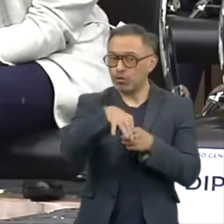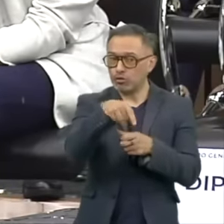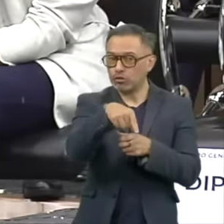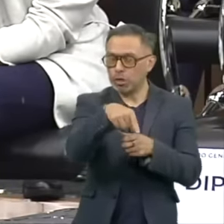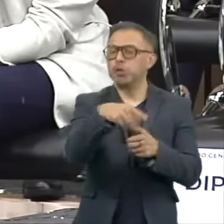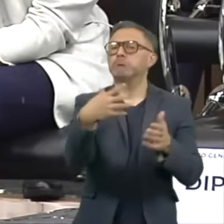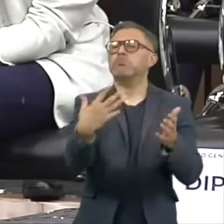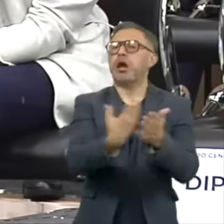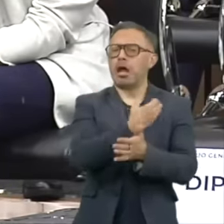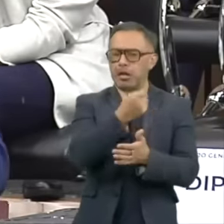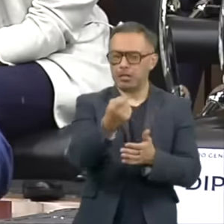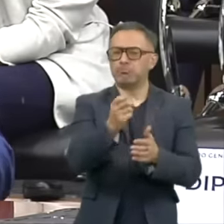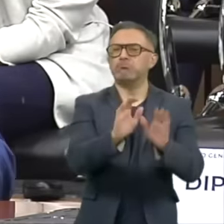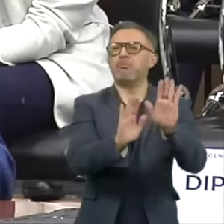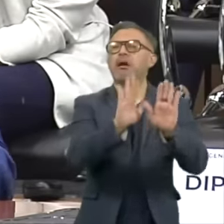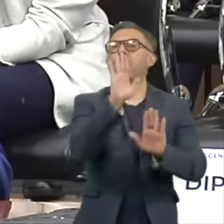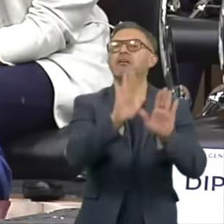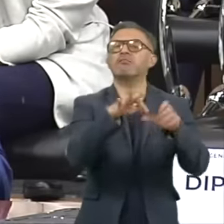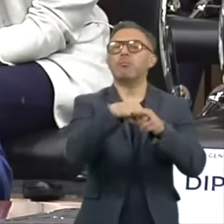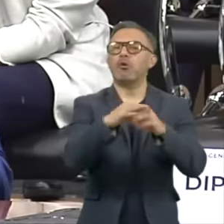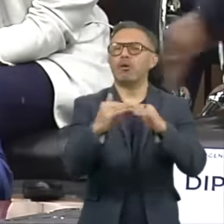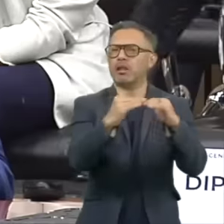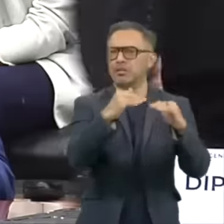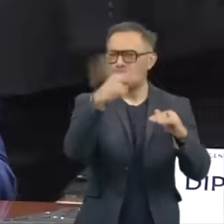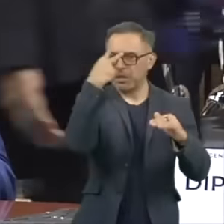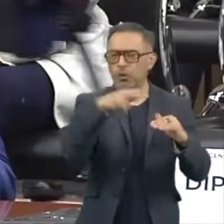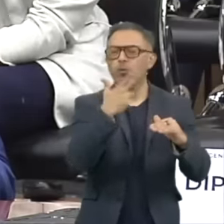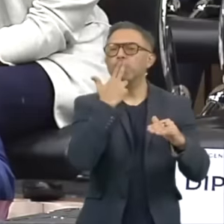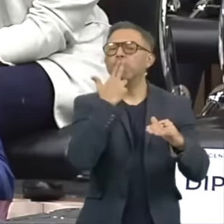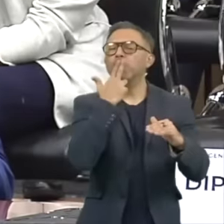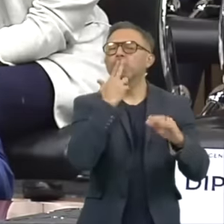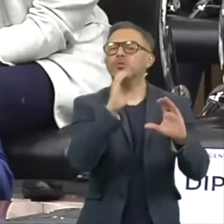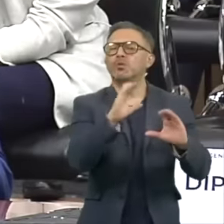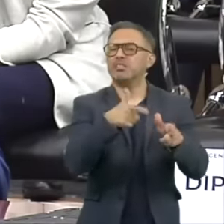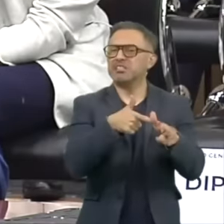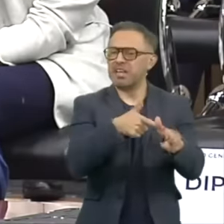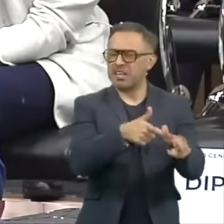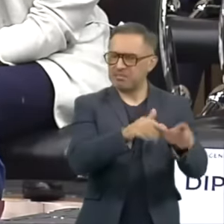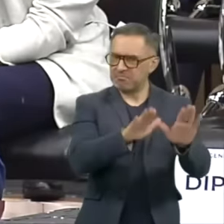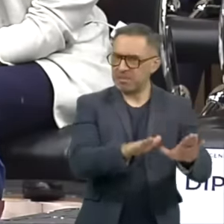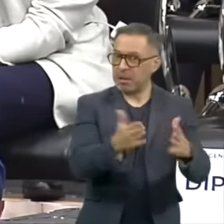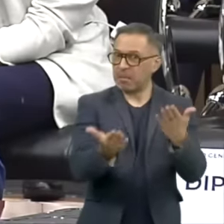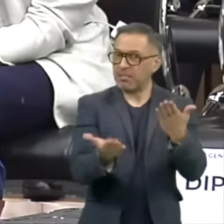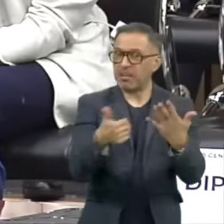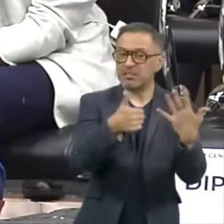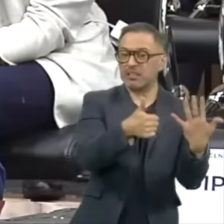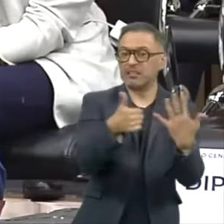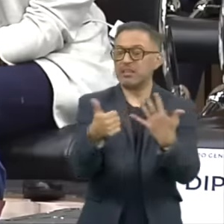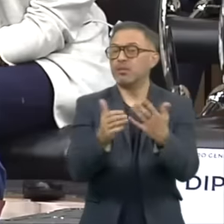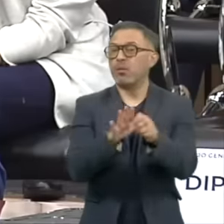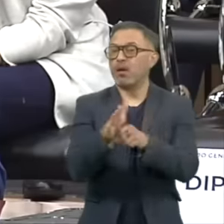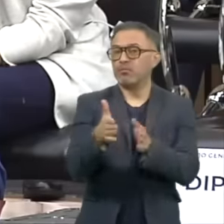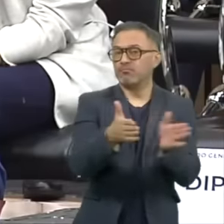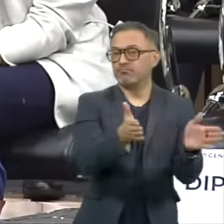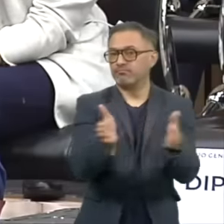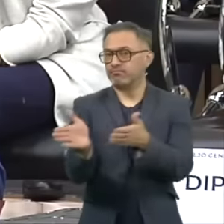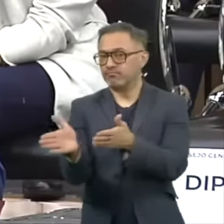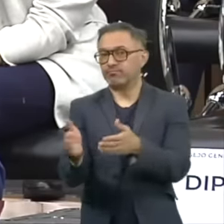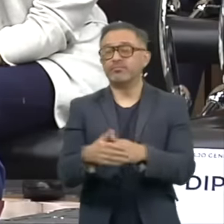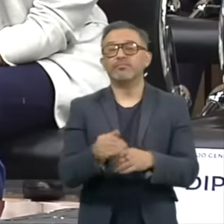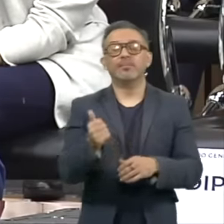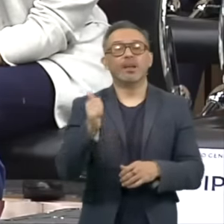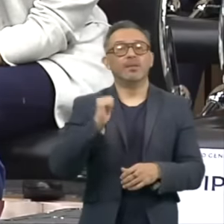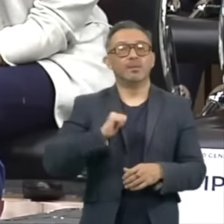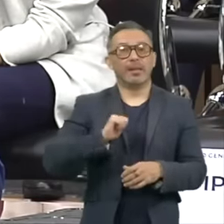quiero, en mi intervención, hablar sobre el principio de representación proporcional. El origen que le